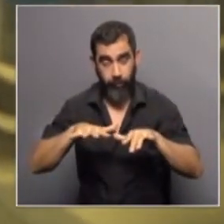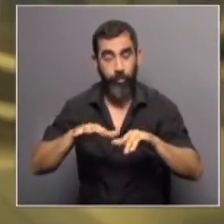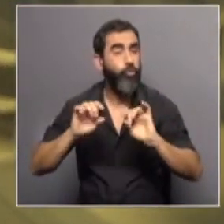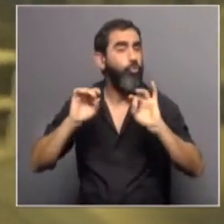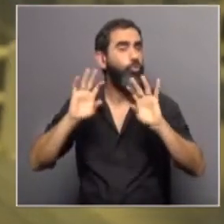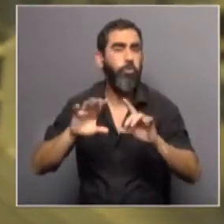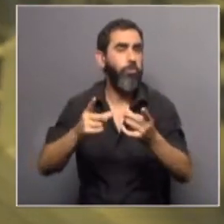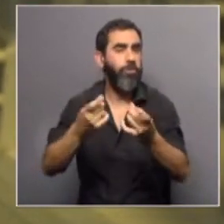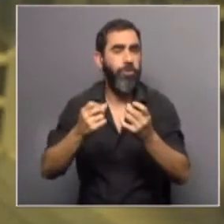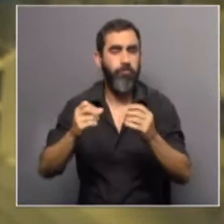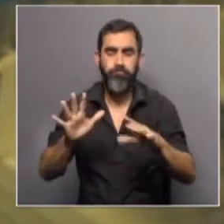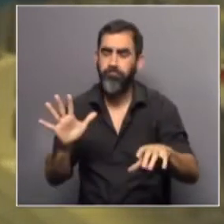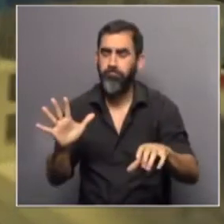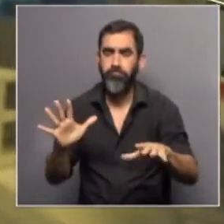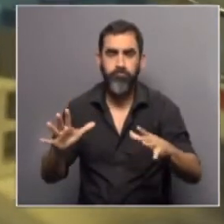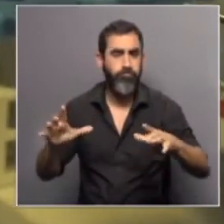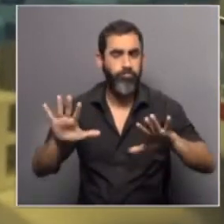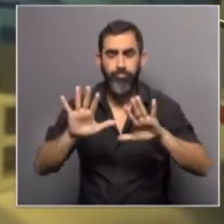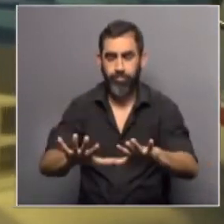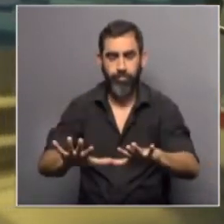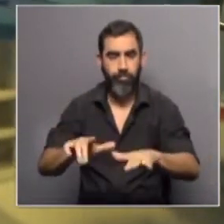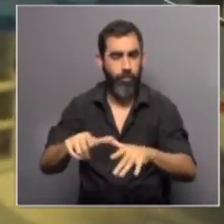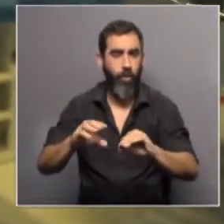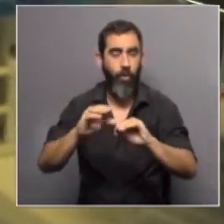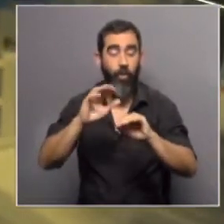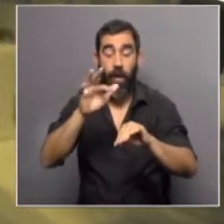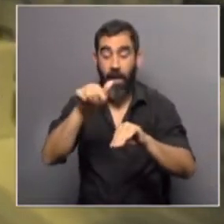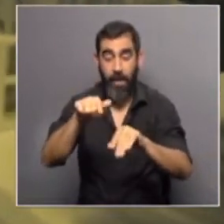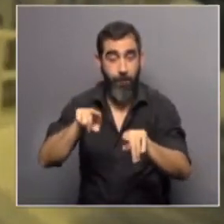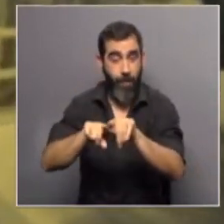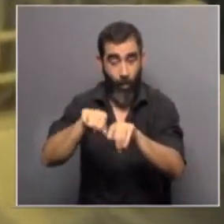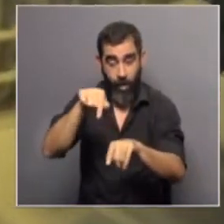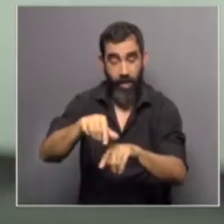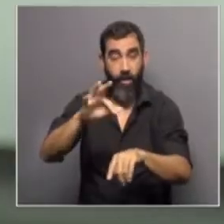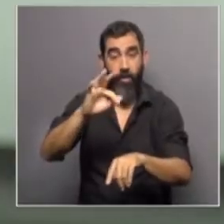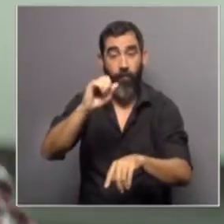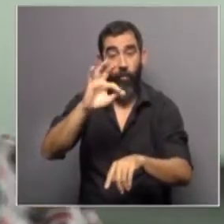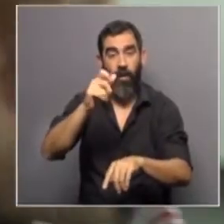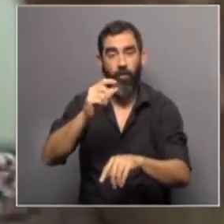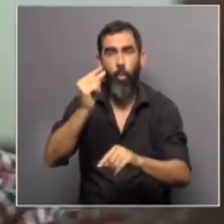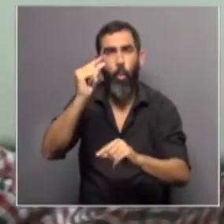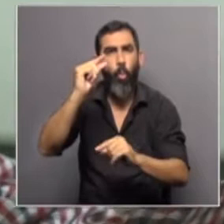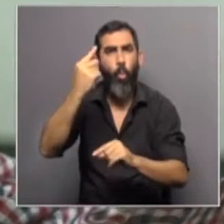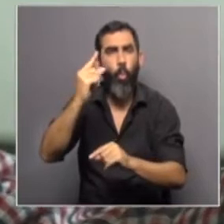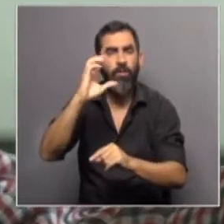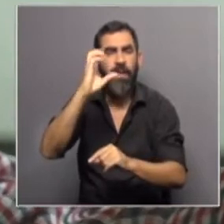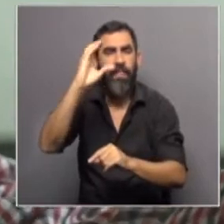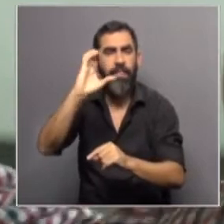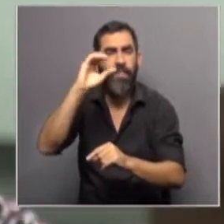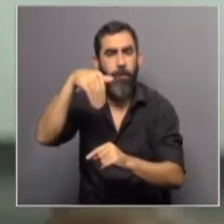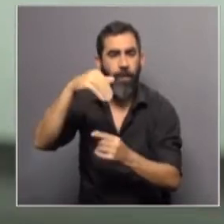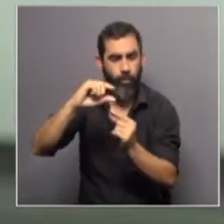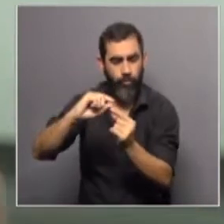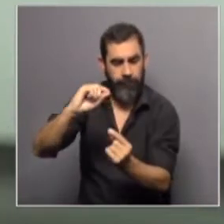con que neutralicemos o precipitemos el fosfato que está en menos de 1 centímetro del perfil del